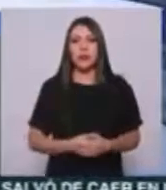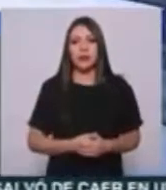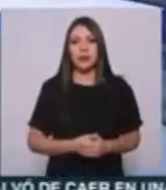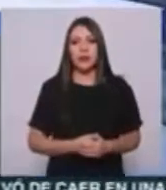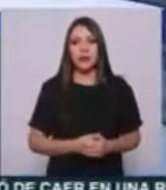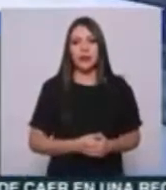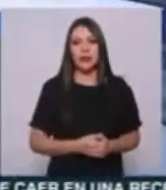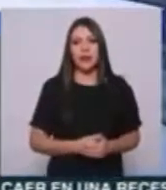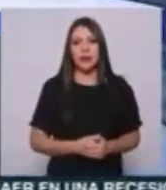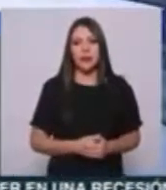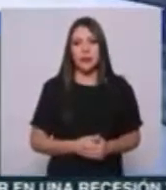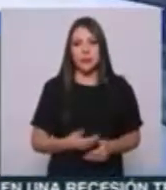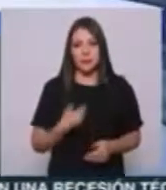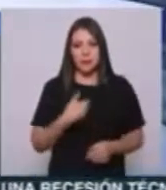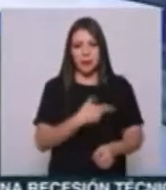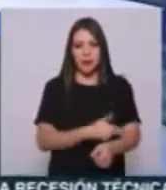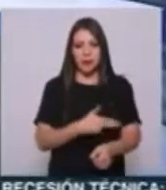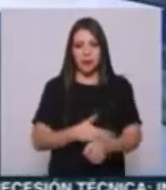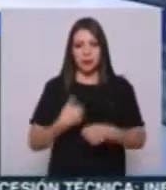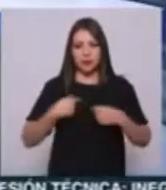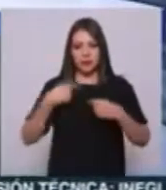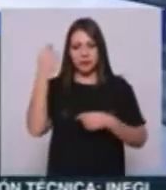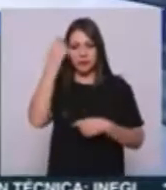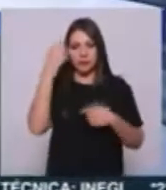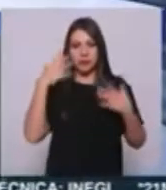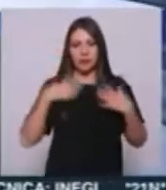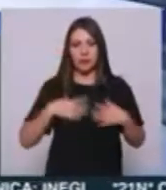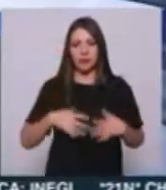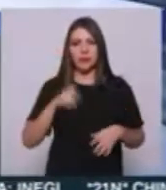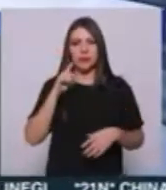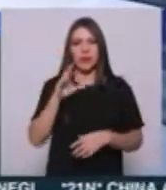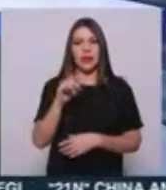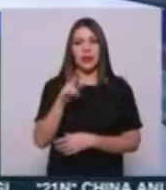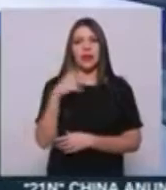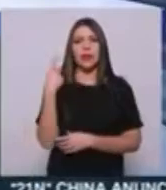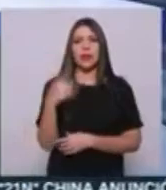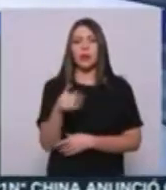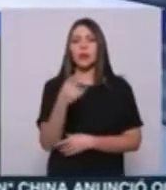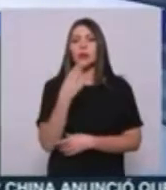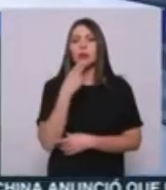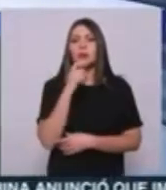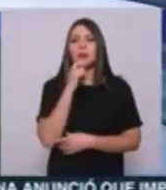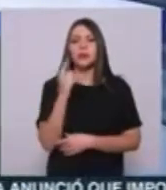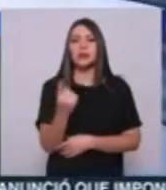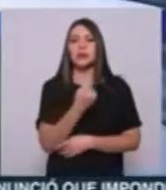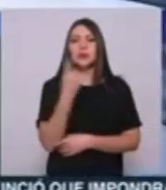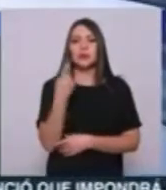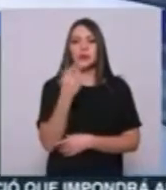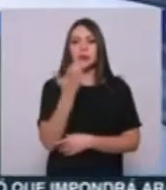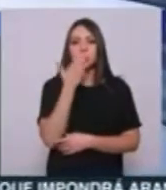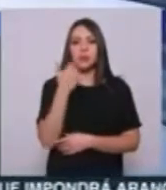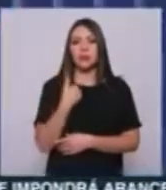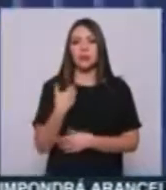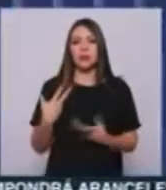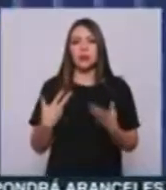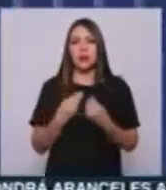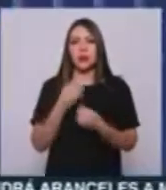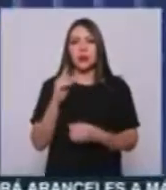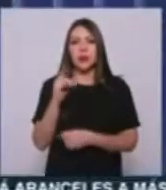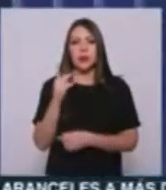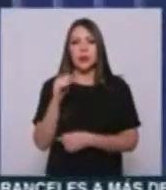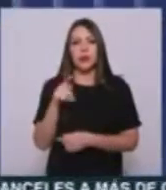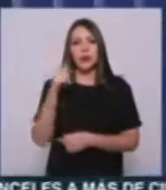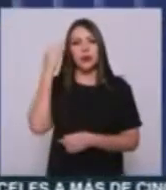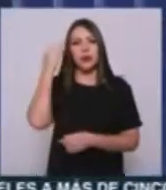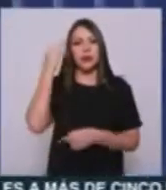es un honor portar una Catrina, ya que pues forma parte de nuestras tradiciones. Y yo formo parte de Mega Body Paint desde su inicio, desde hace